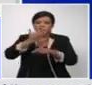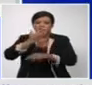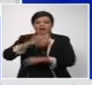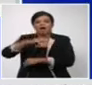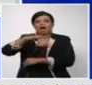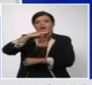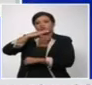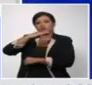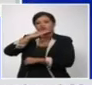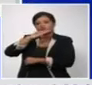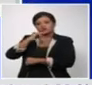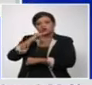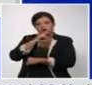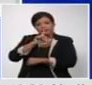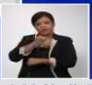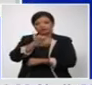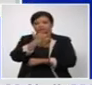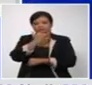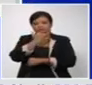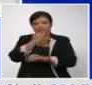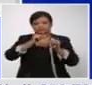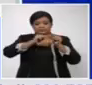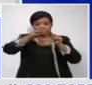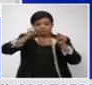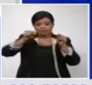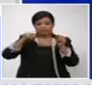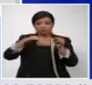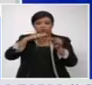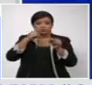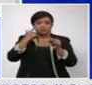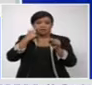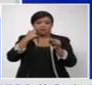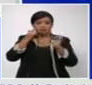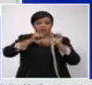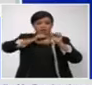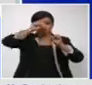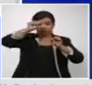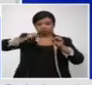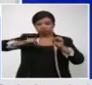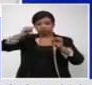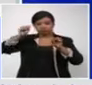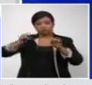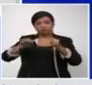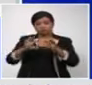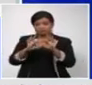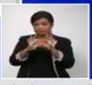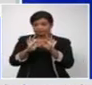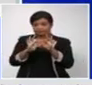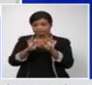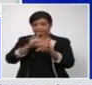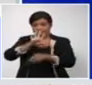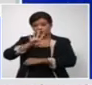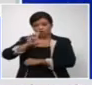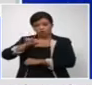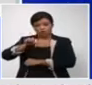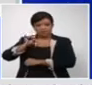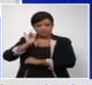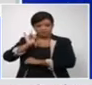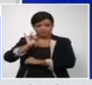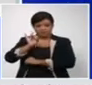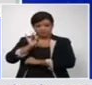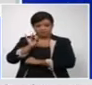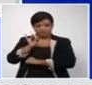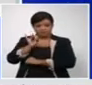superior y que, como se ve, traspasó el umbral. Eso lo vamos a ir evaluando porque nos habla de